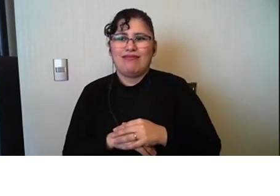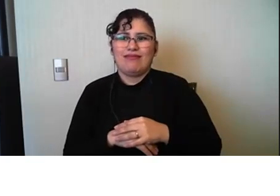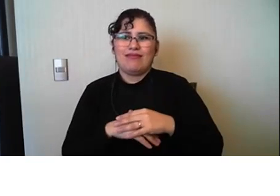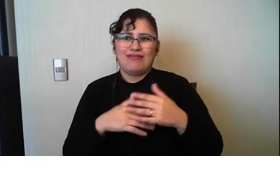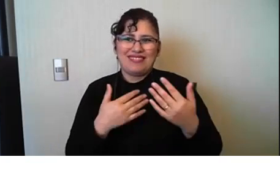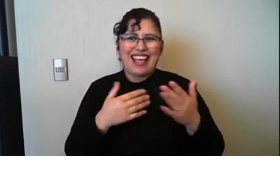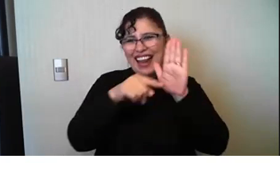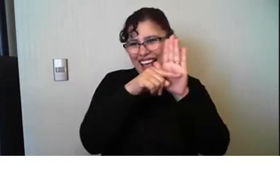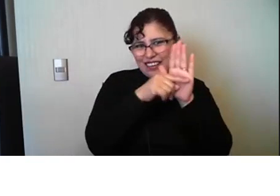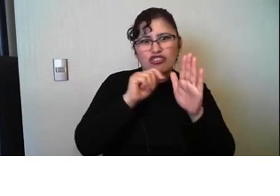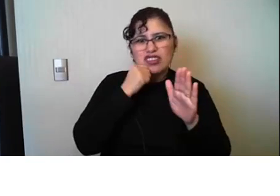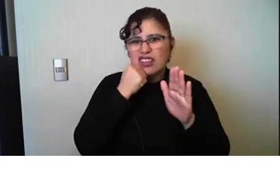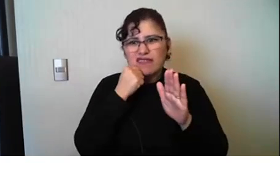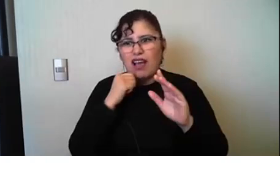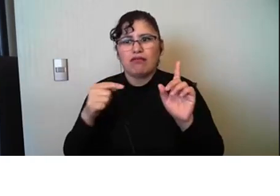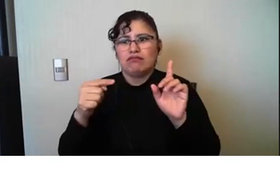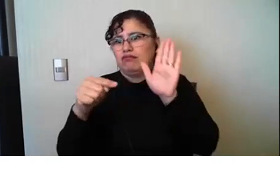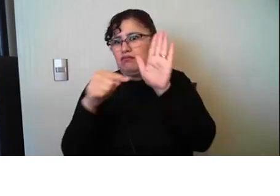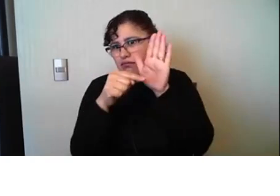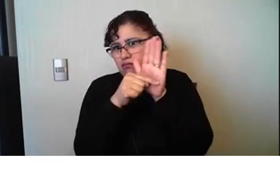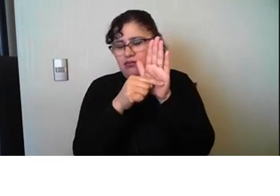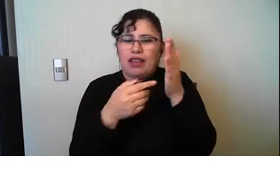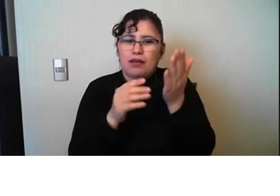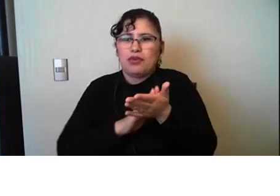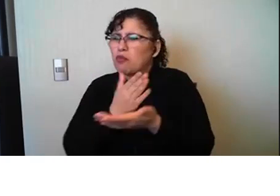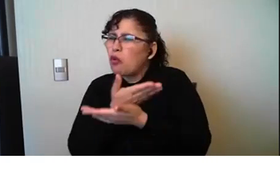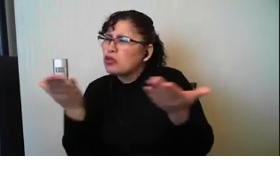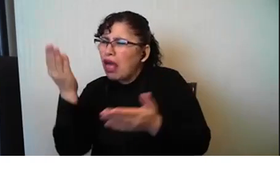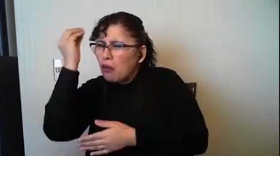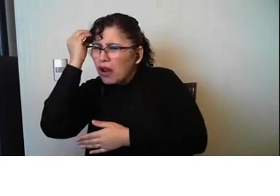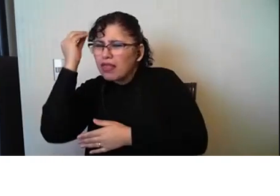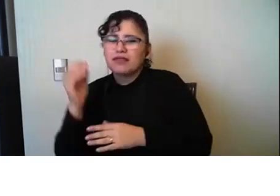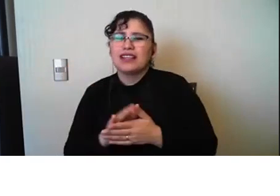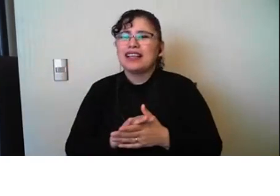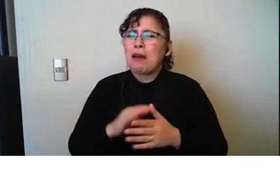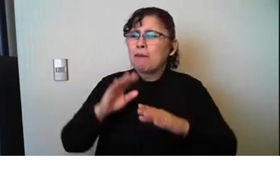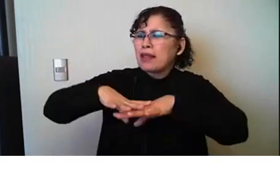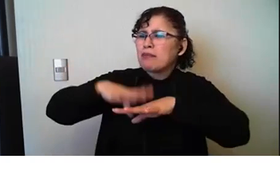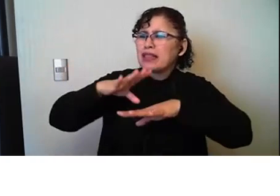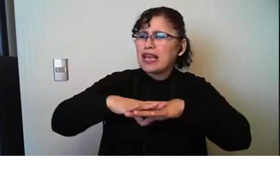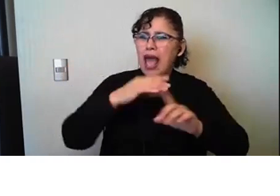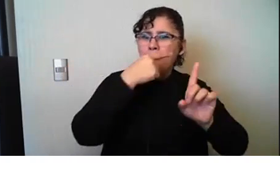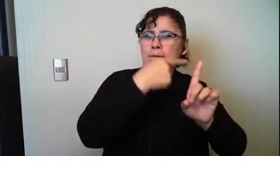negativo por negativo, si recuerdan de matemática, menos por menos da más.